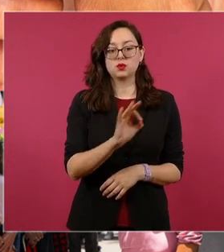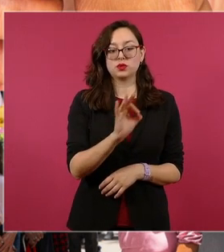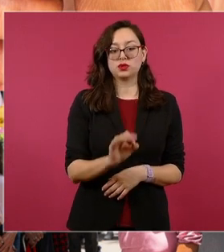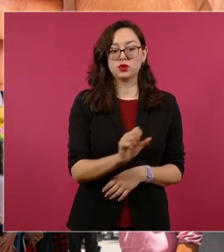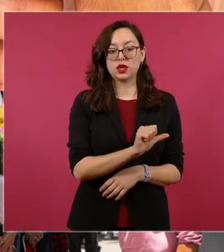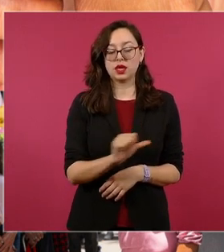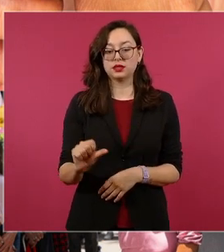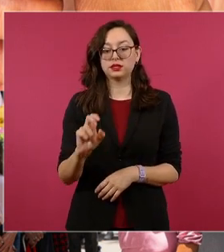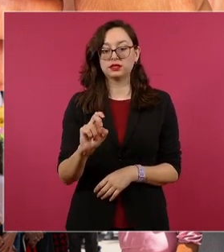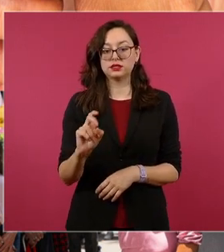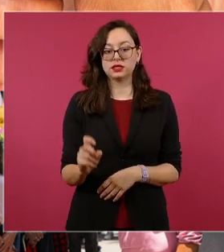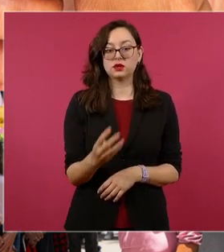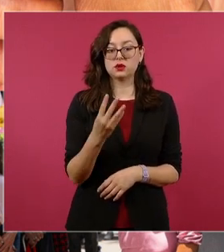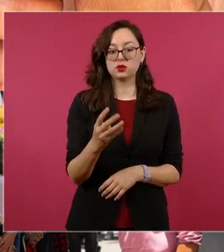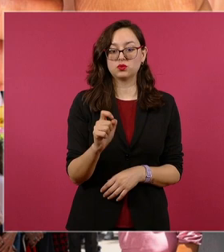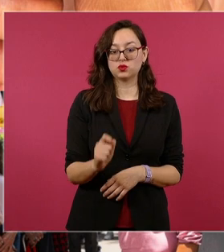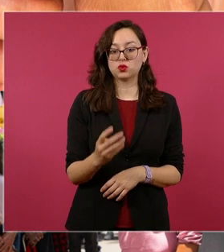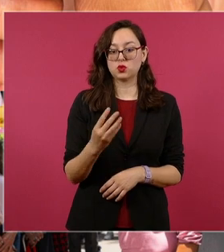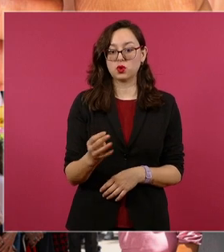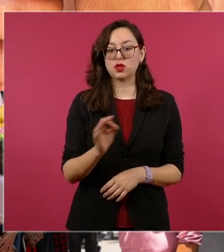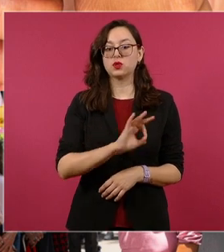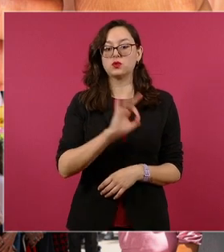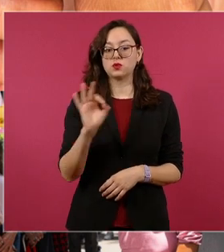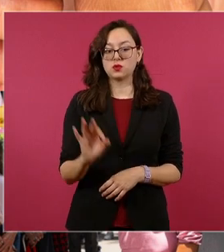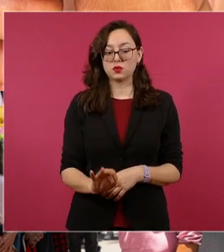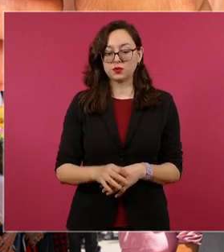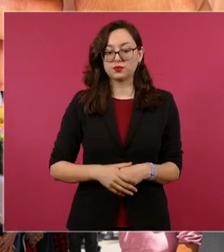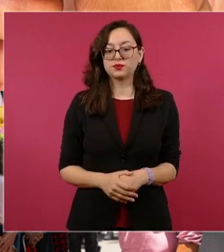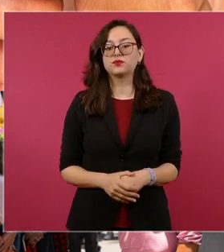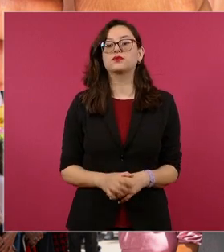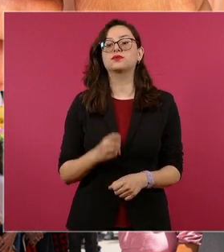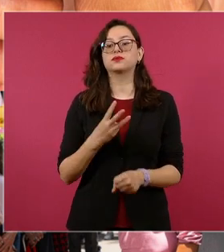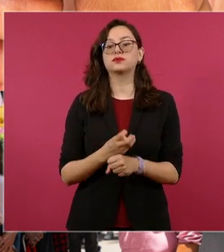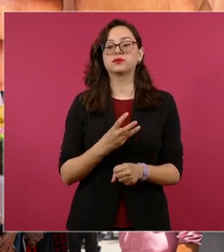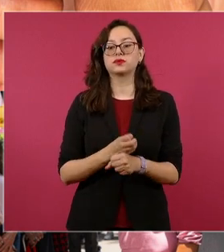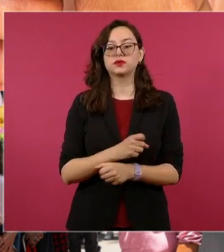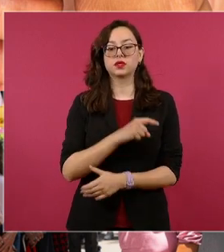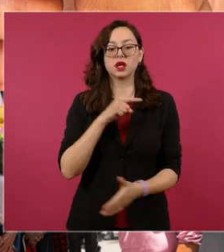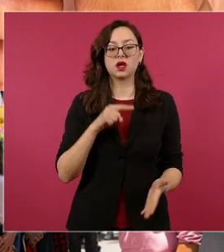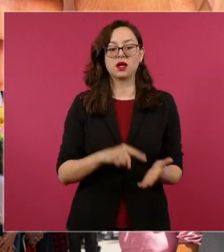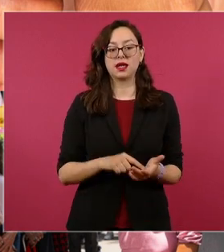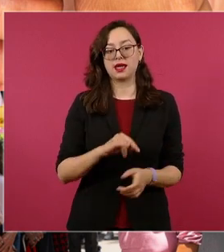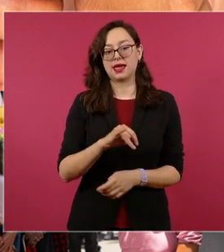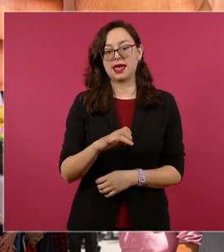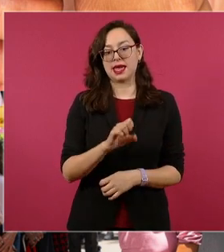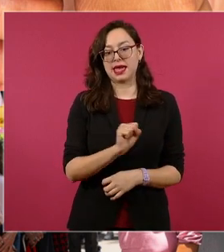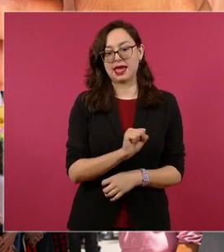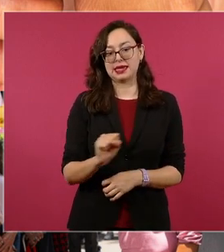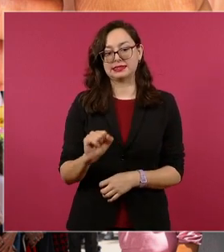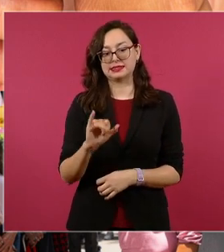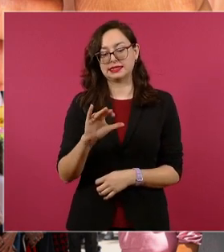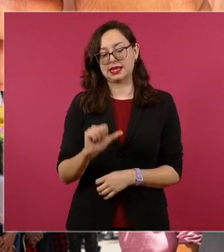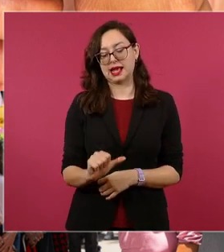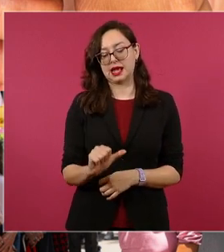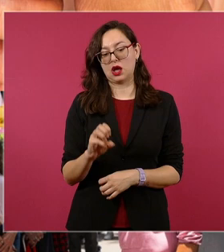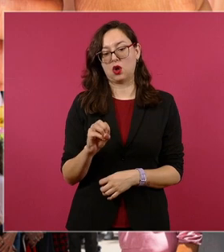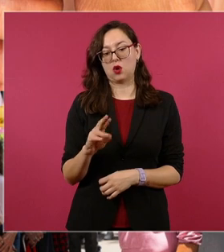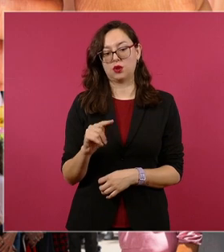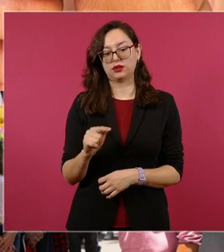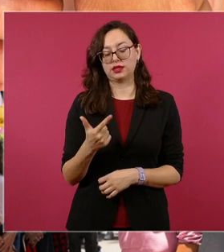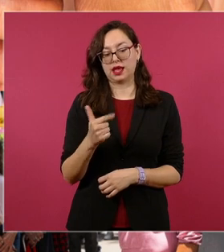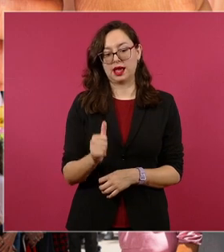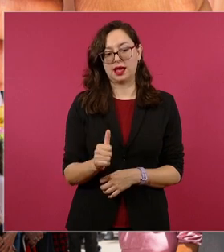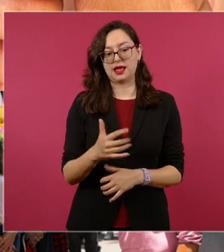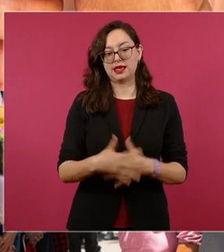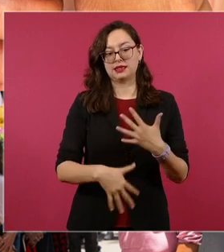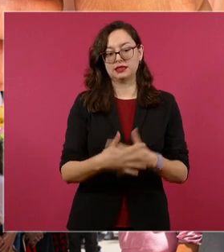34.4%. Y Jessica Ortega en un rango de 15.8 a 17%